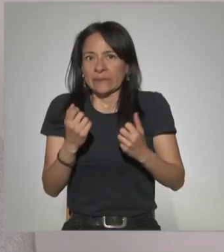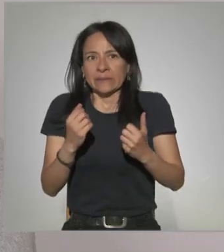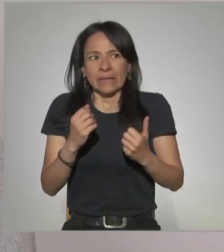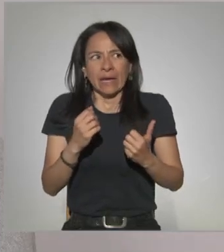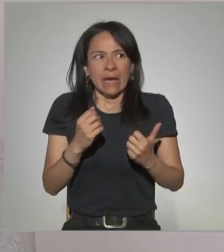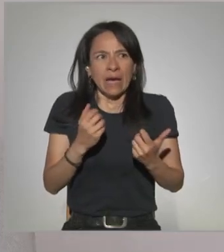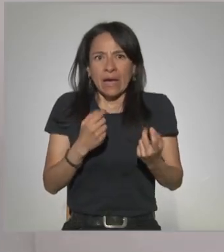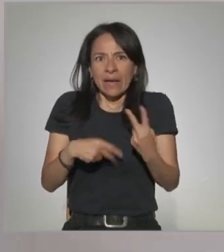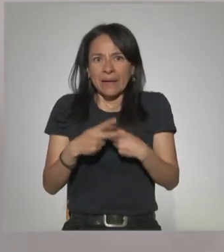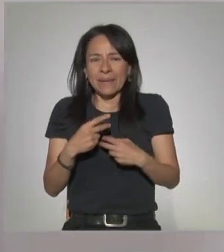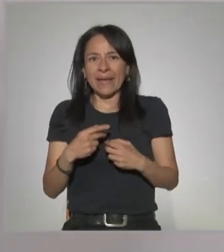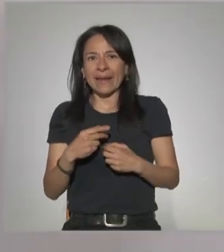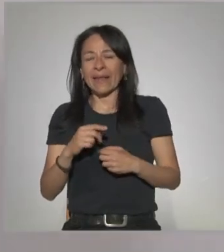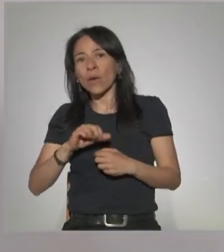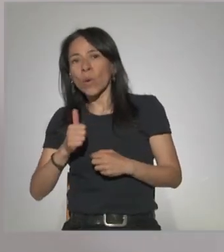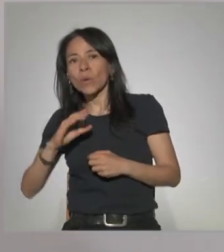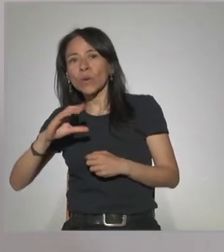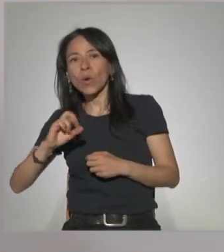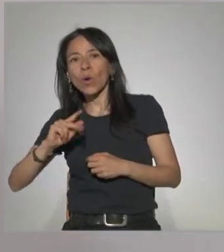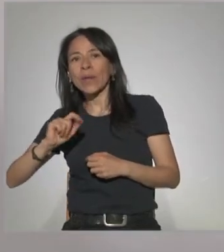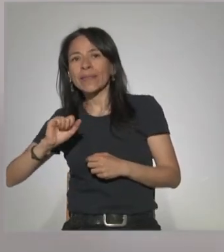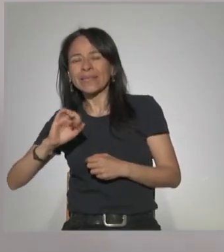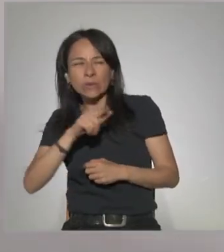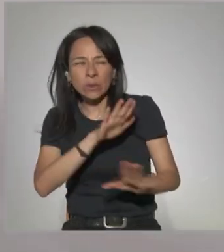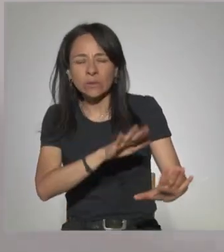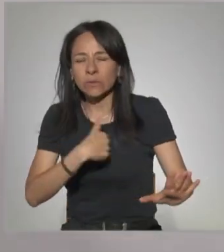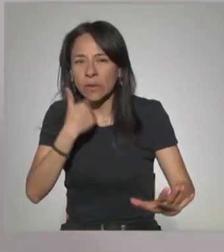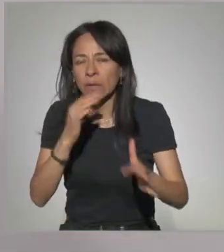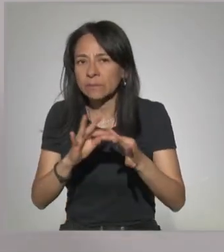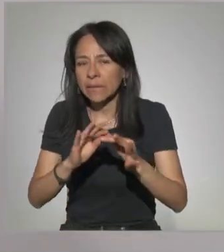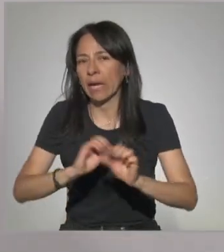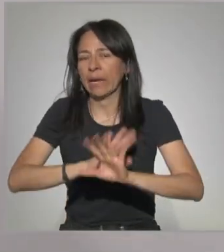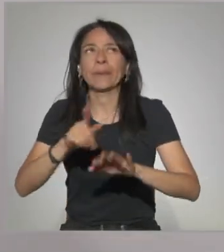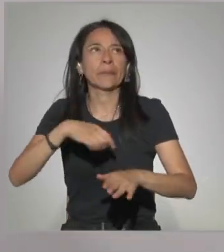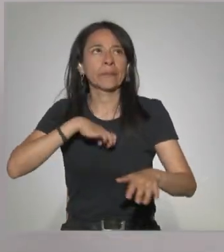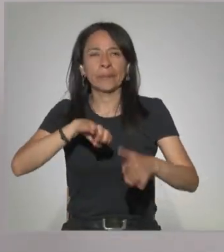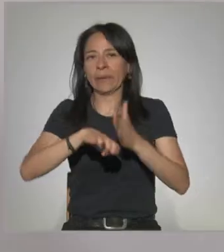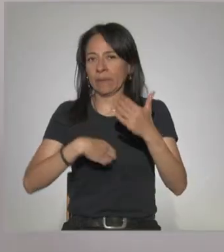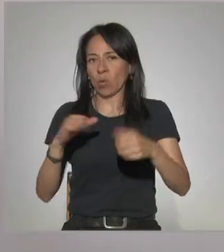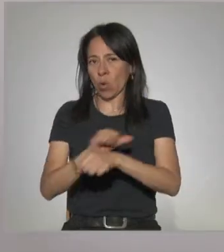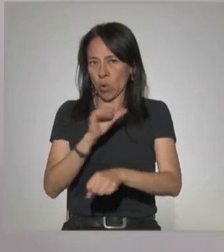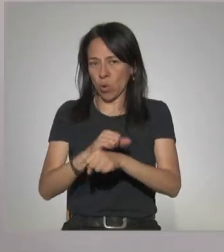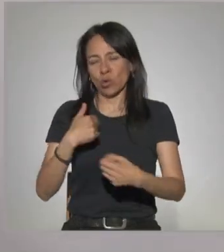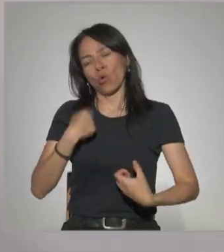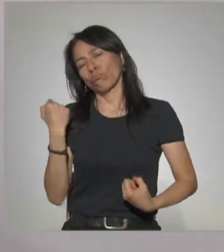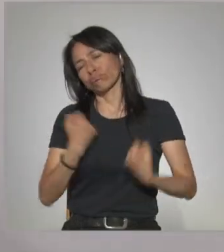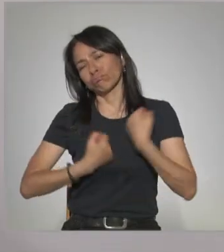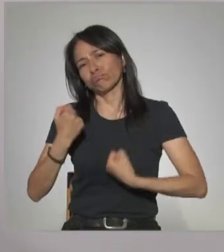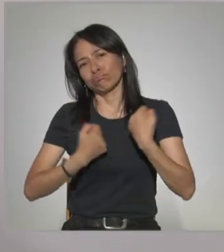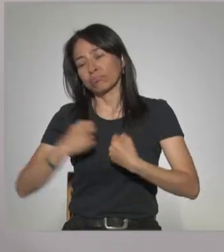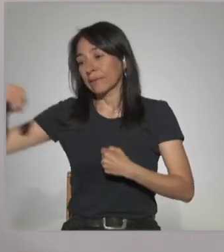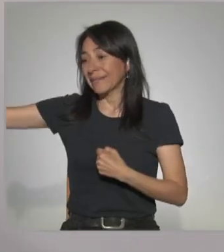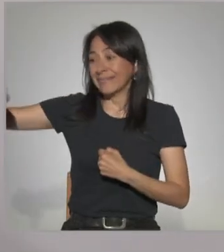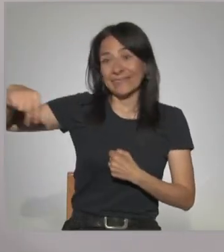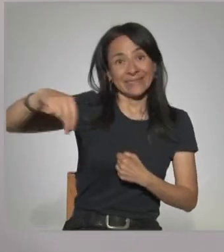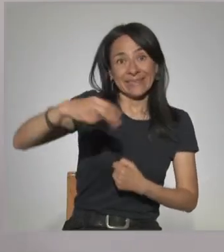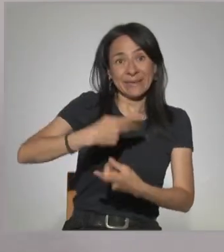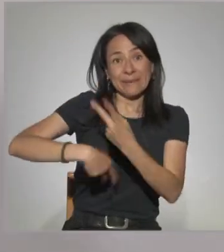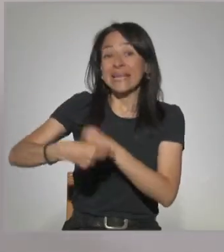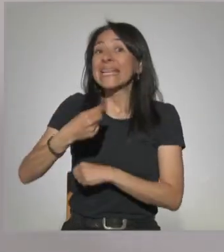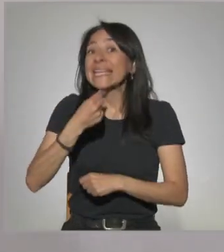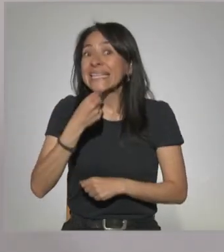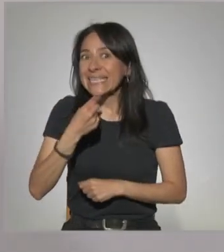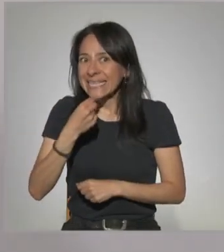imprecisión que dije, por ejemplo, ahorita estoy manejando y pasa un niño y yo tengo que frenar de manera